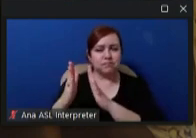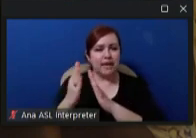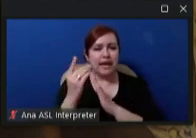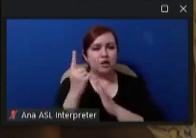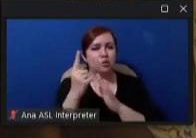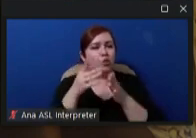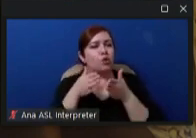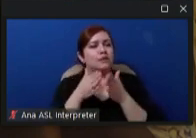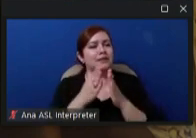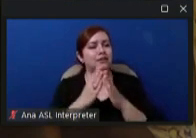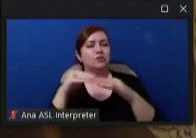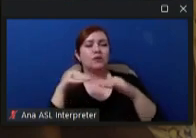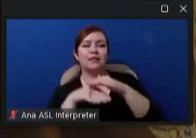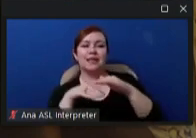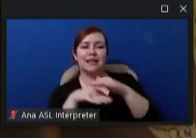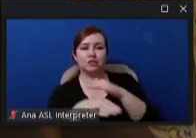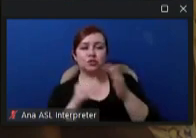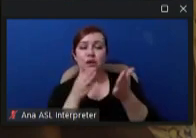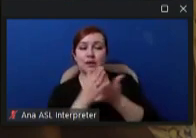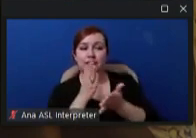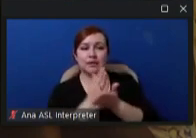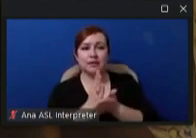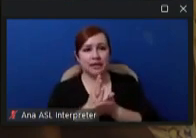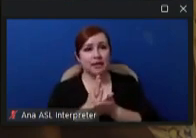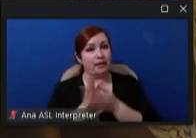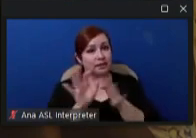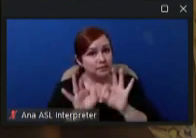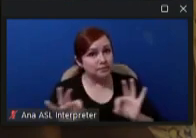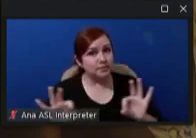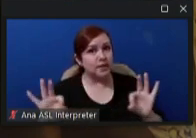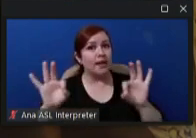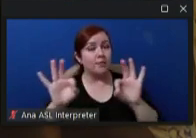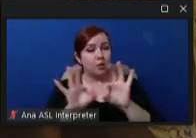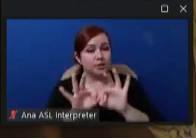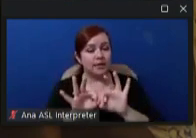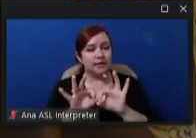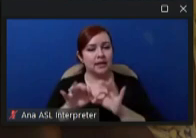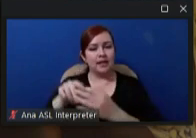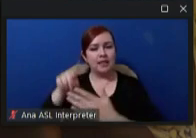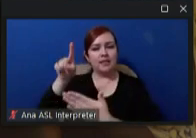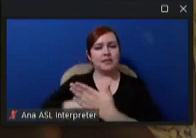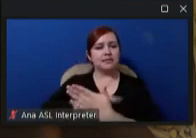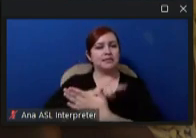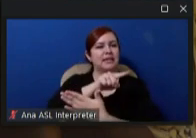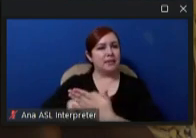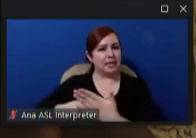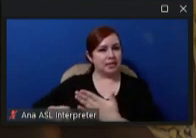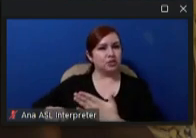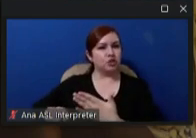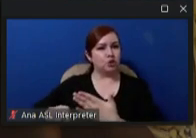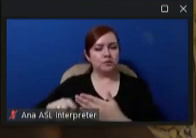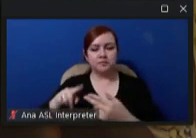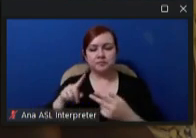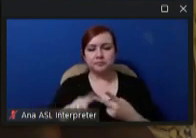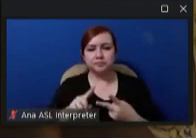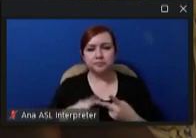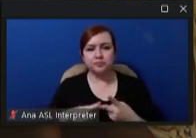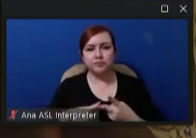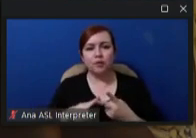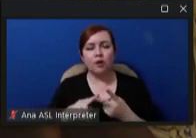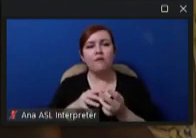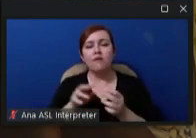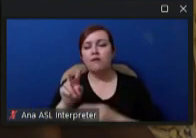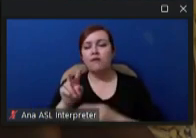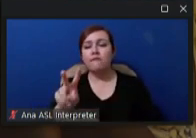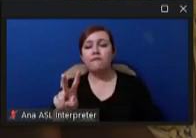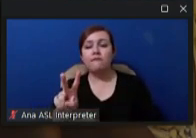es una acción imperativa. La discriminación, la vulnerabilidad